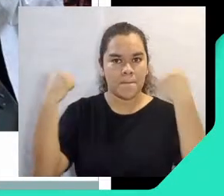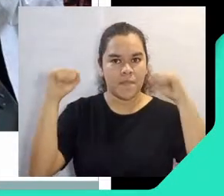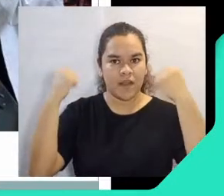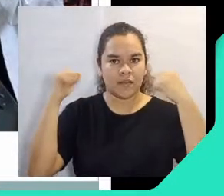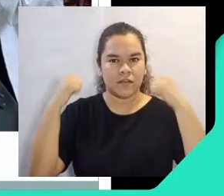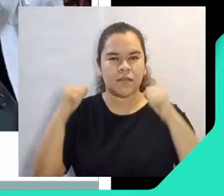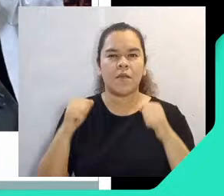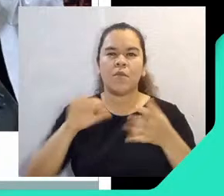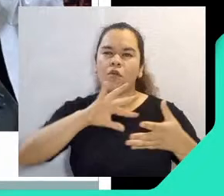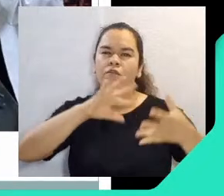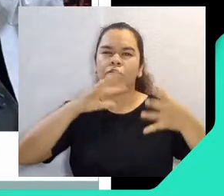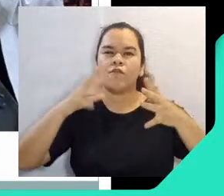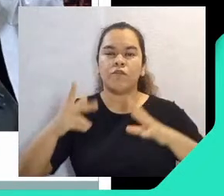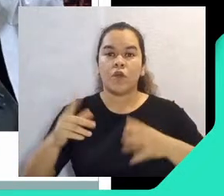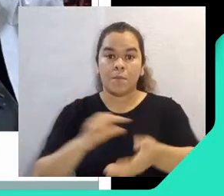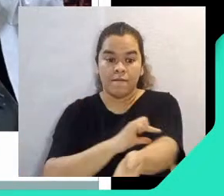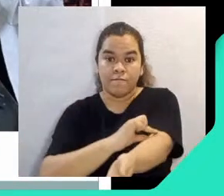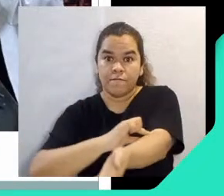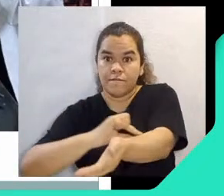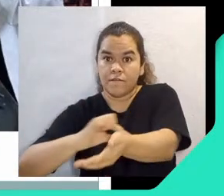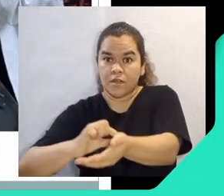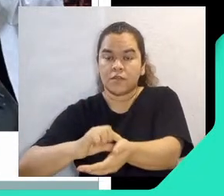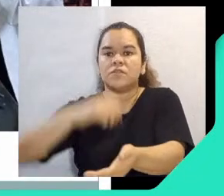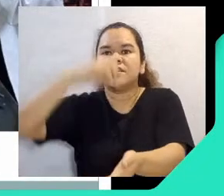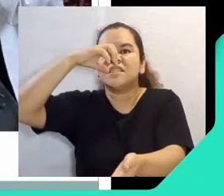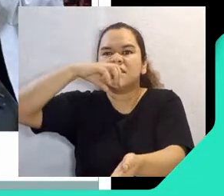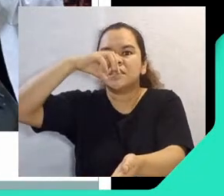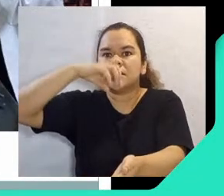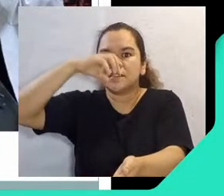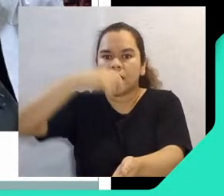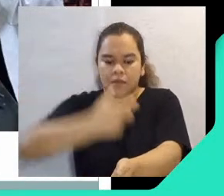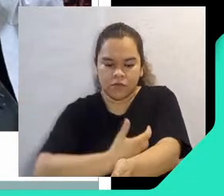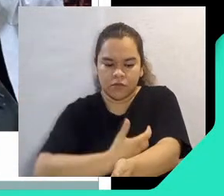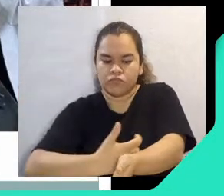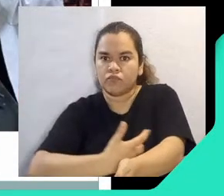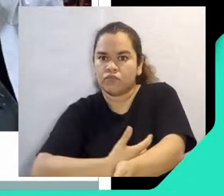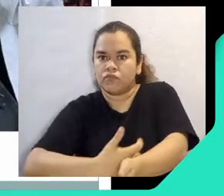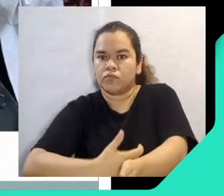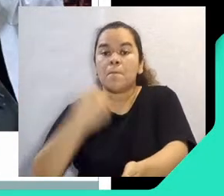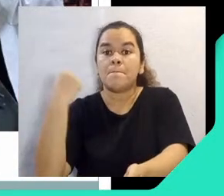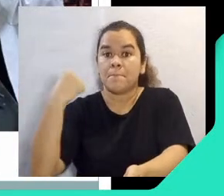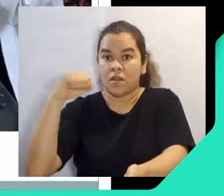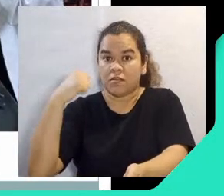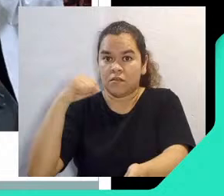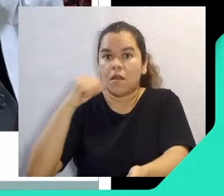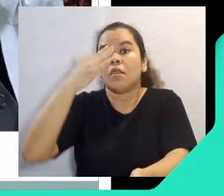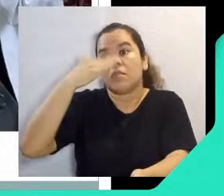tienen sangre y pueden hacer las extracciones hasta adquirir destrezas para poder ejercer.